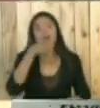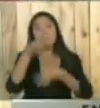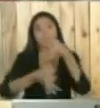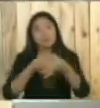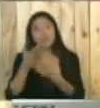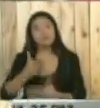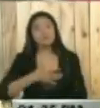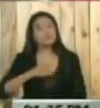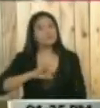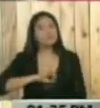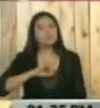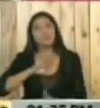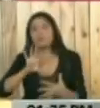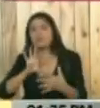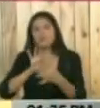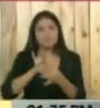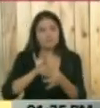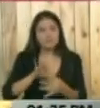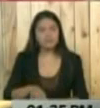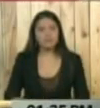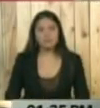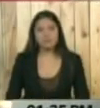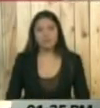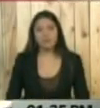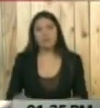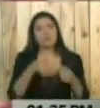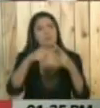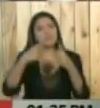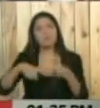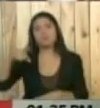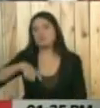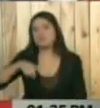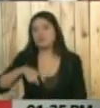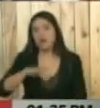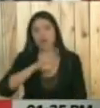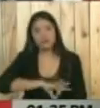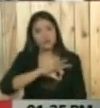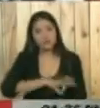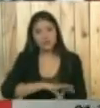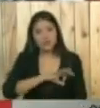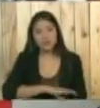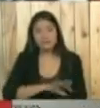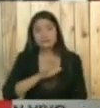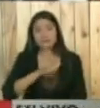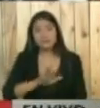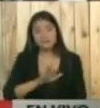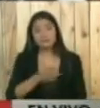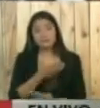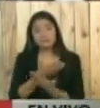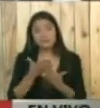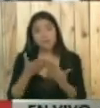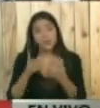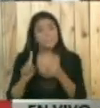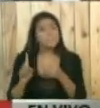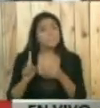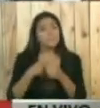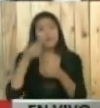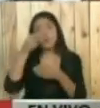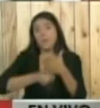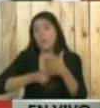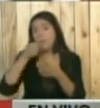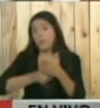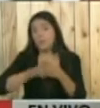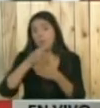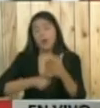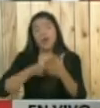por su identificación y vinculación con las necesidades sociales. De esa forma, ha sido la vanguardia de un proceso